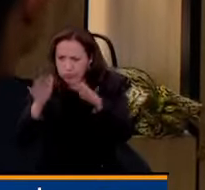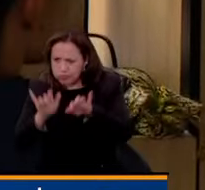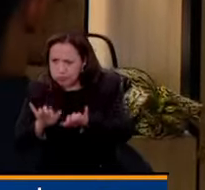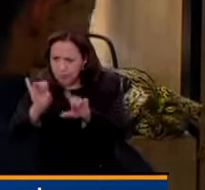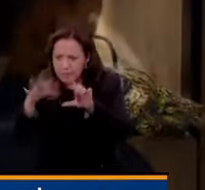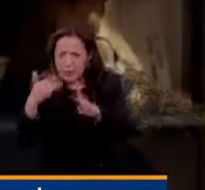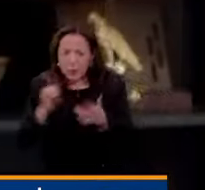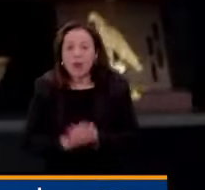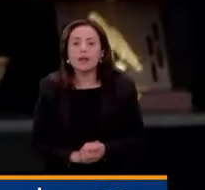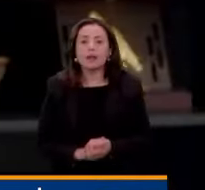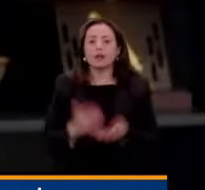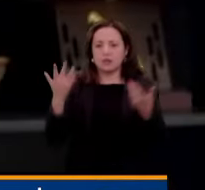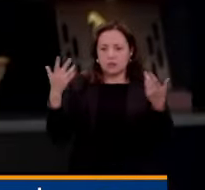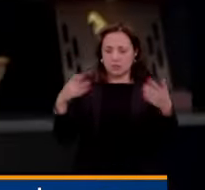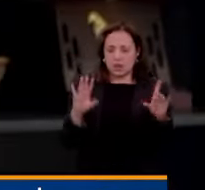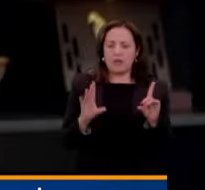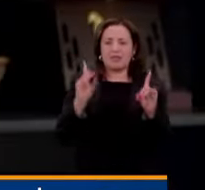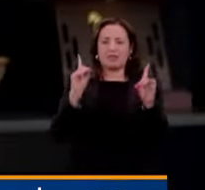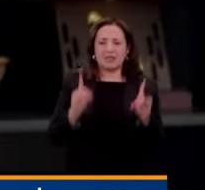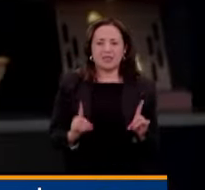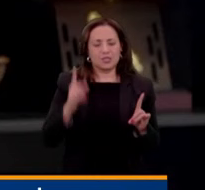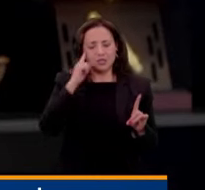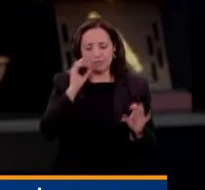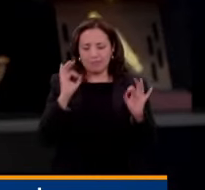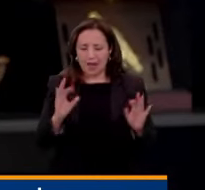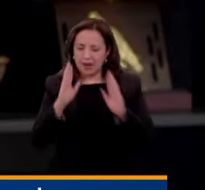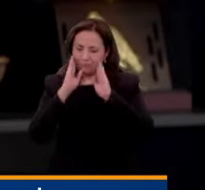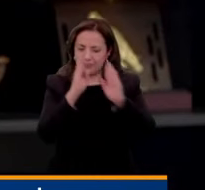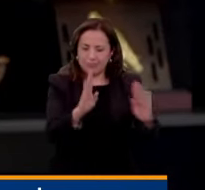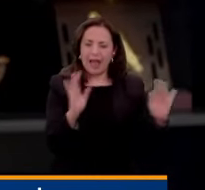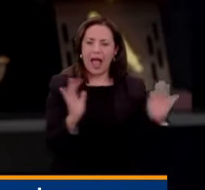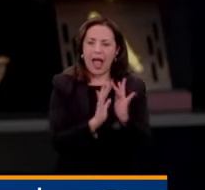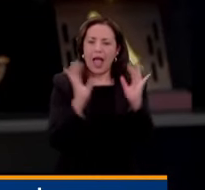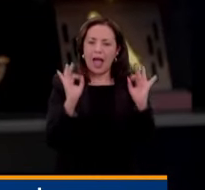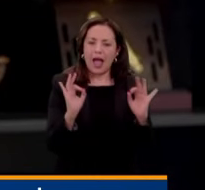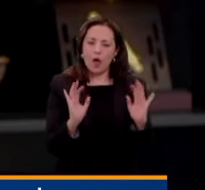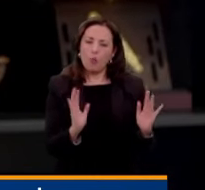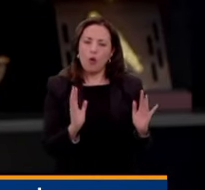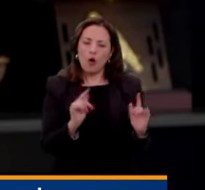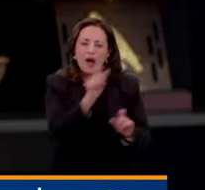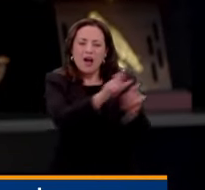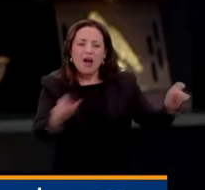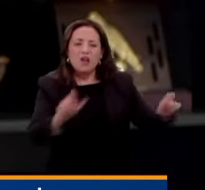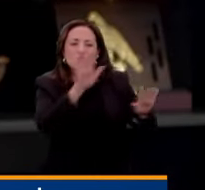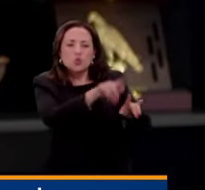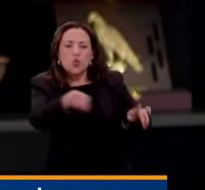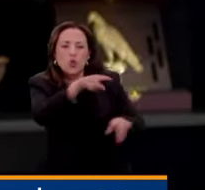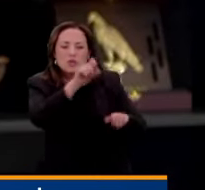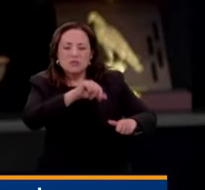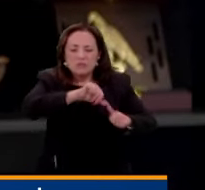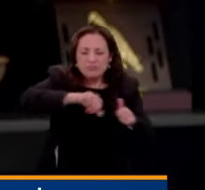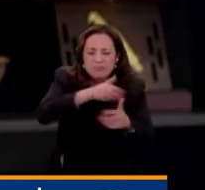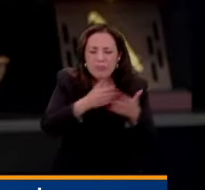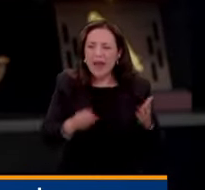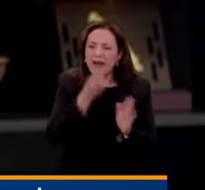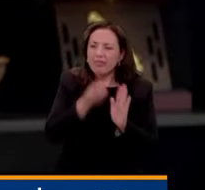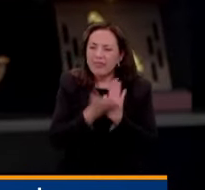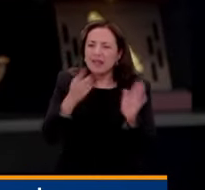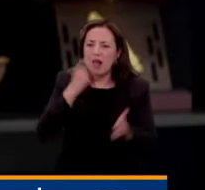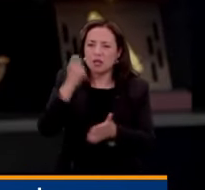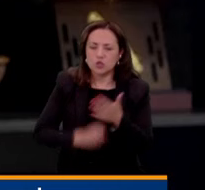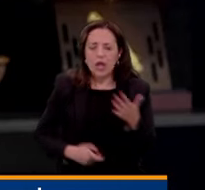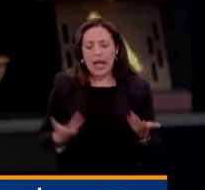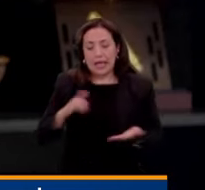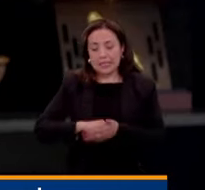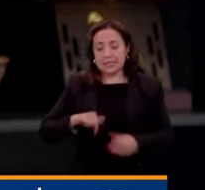tomado decisiones para asegurar atención oportuna y adecuada a la ciudadanía en su proceso de declaración. Por eso, este